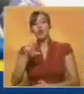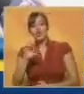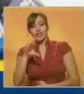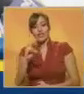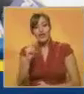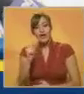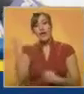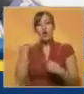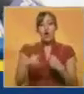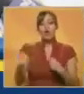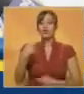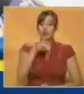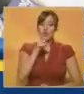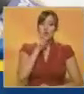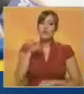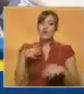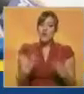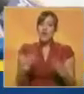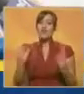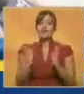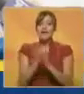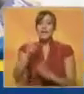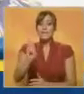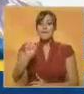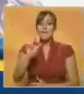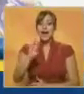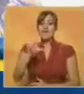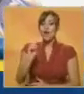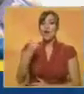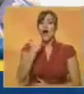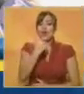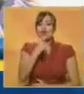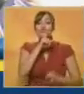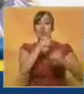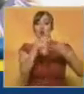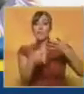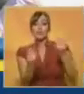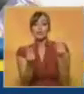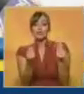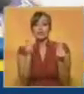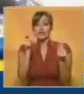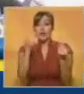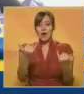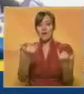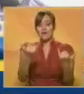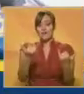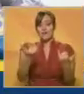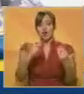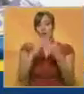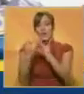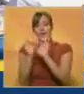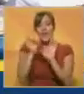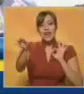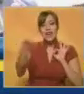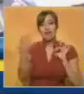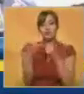Potosí, también tenemos San Pablo, por mencionar solo algunas de las más importantes. Sin embargo, pues, como bien lo decías,